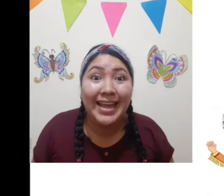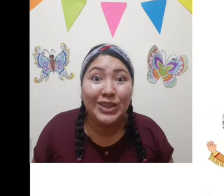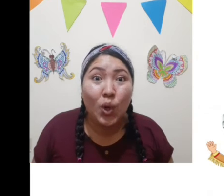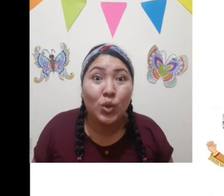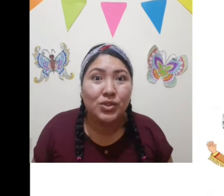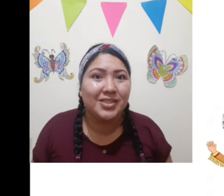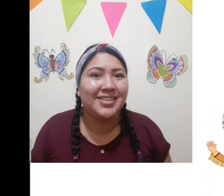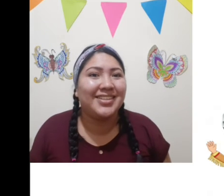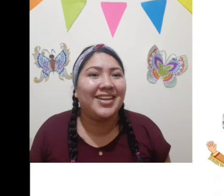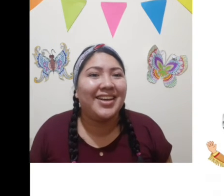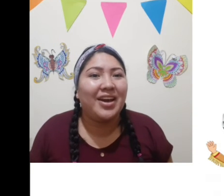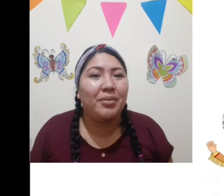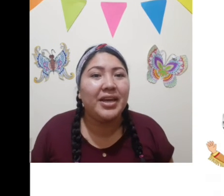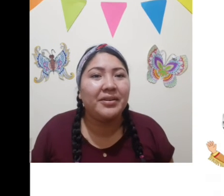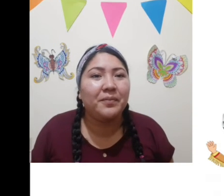atentos